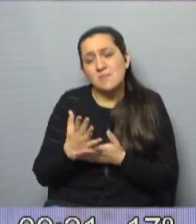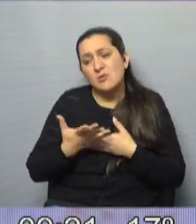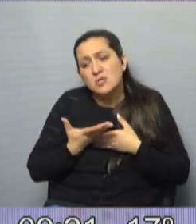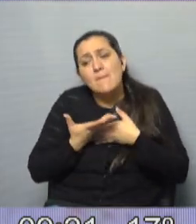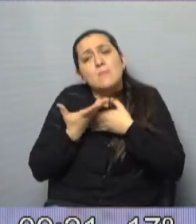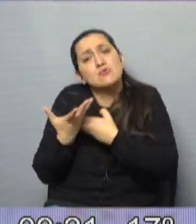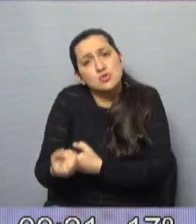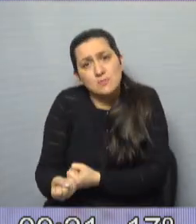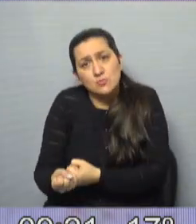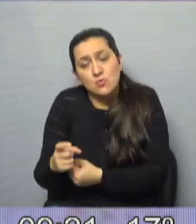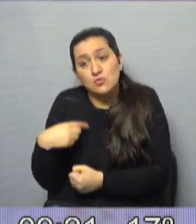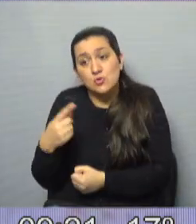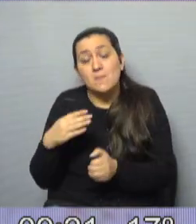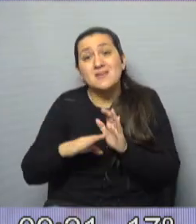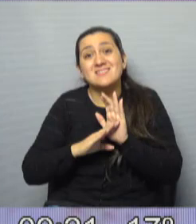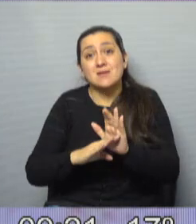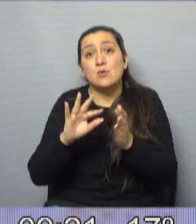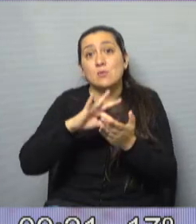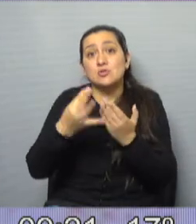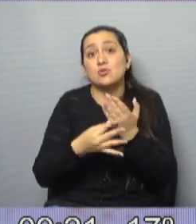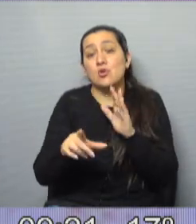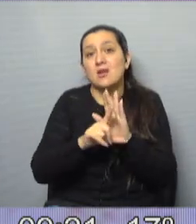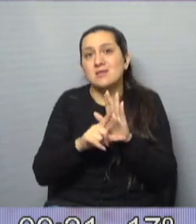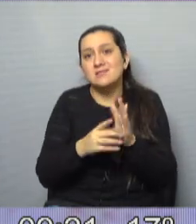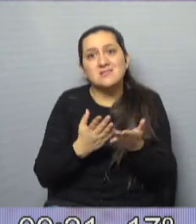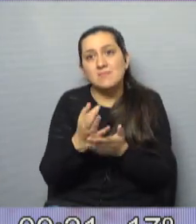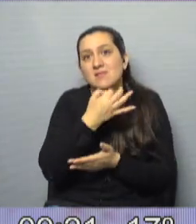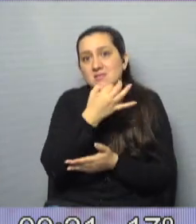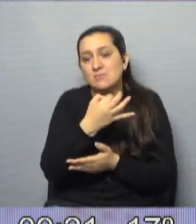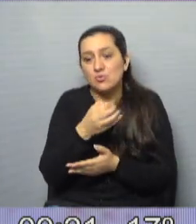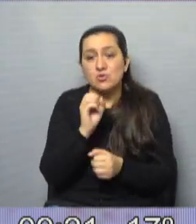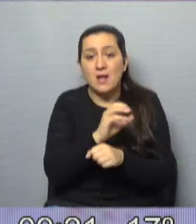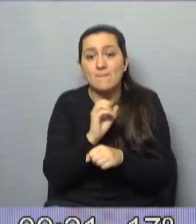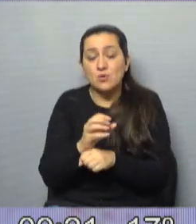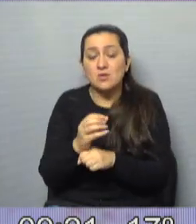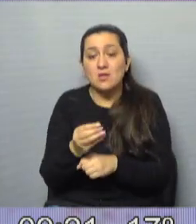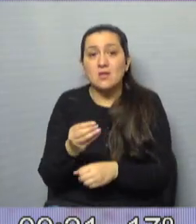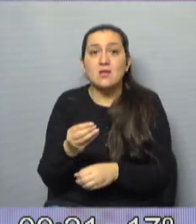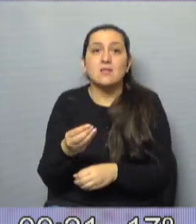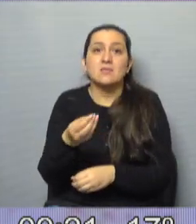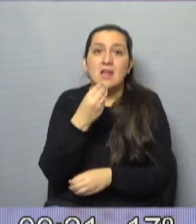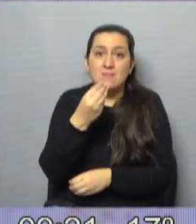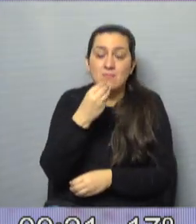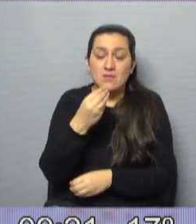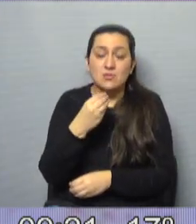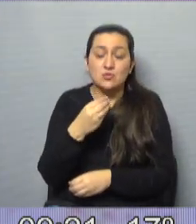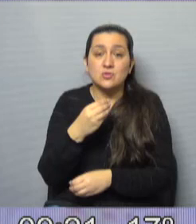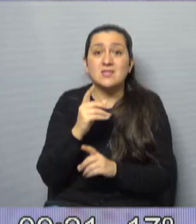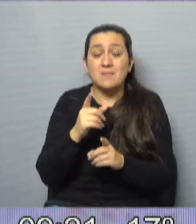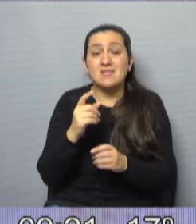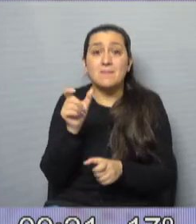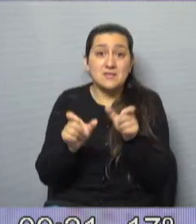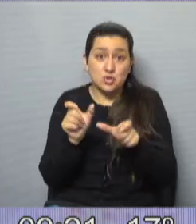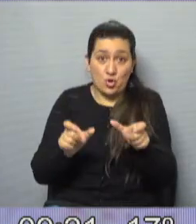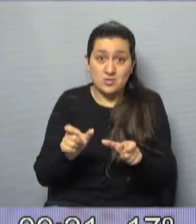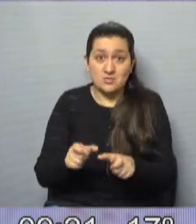Inclusive cuando nosotros presentamos los proyectos de ley siempre dijimos transporte de alimentos, mercancías y pasajeros. Nos pusimos al final, claro. Porque